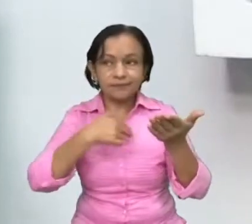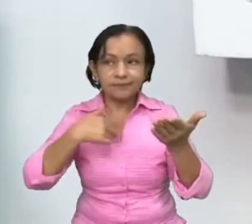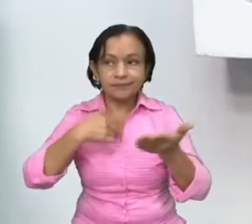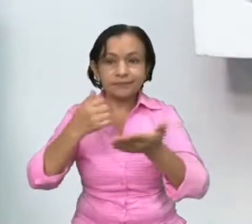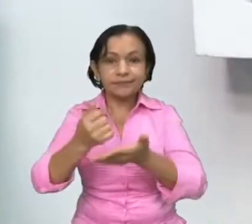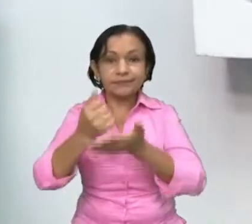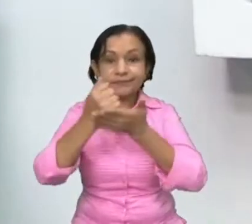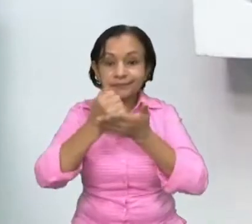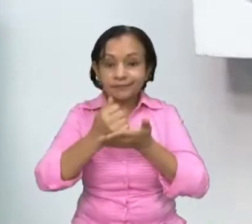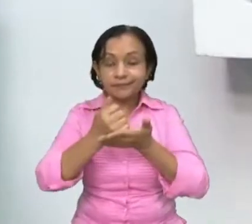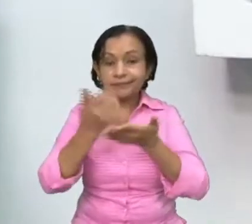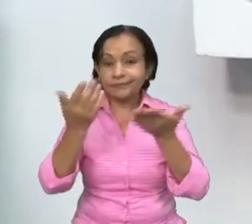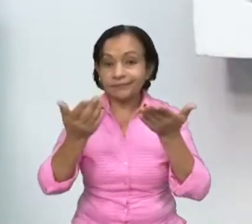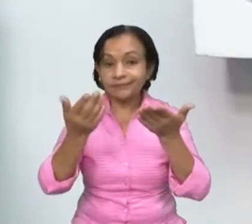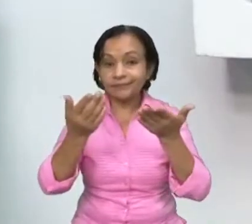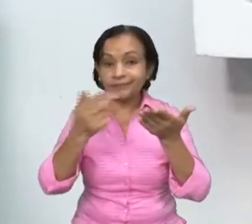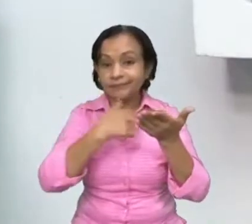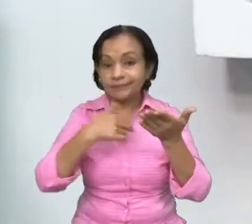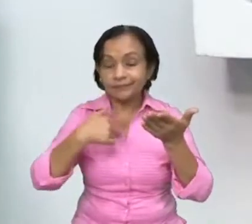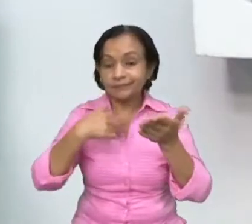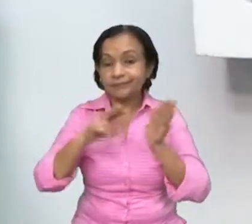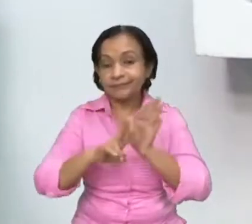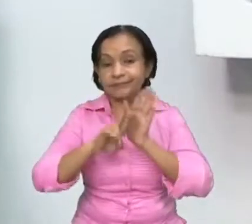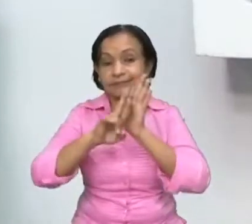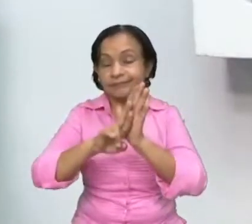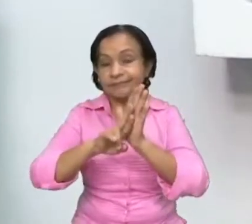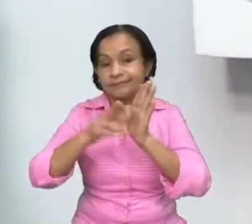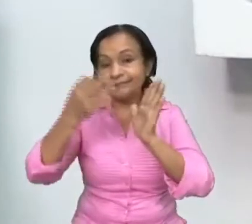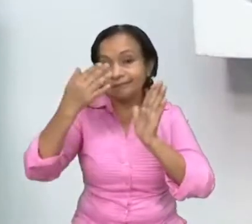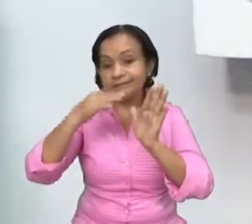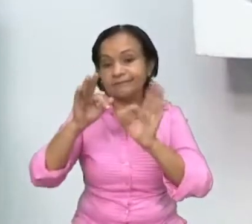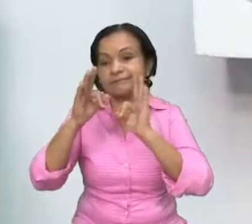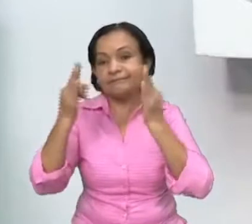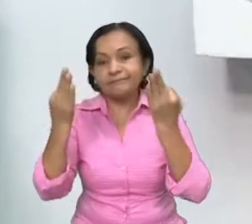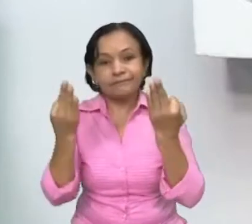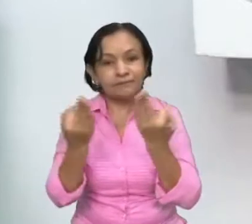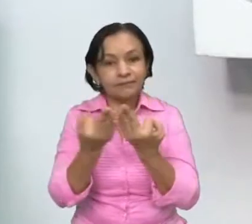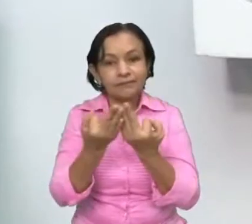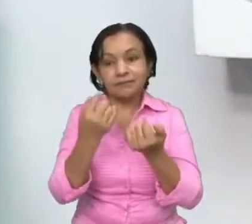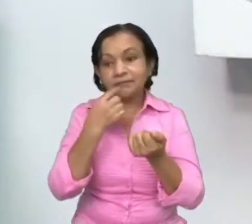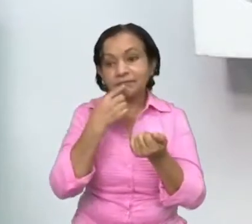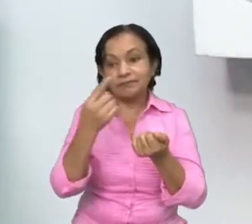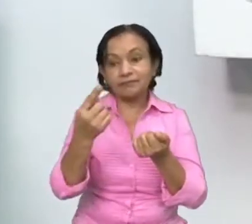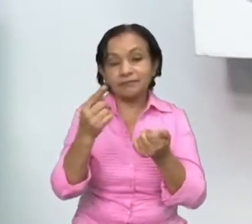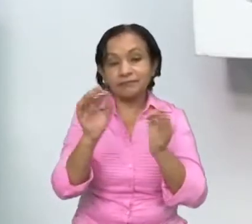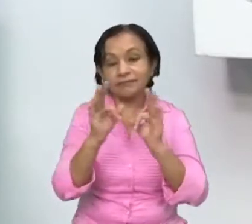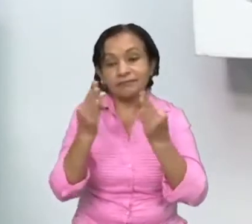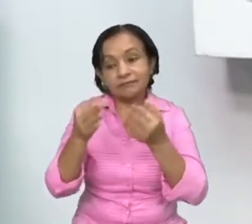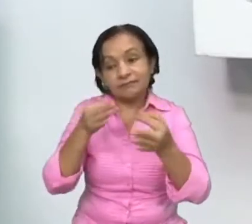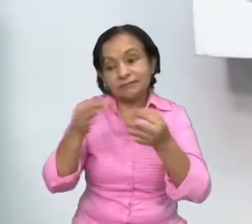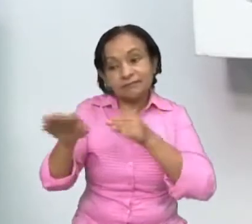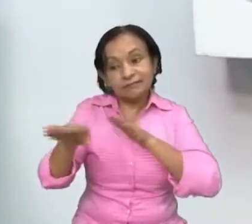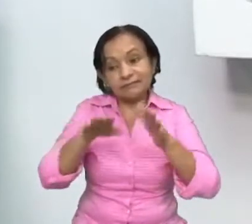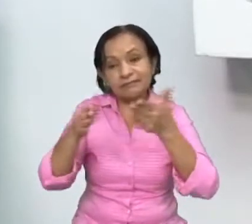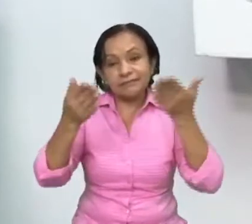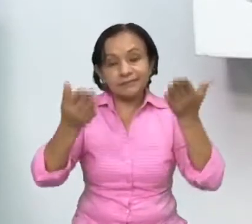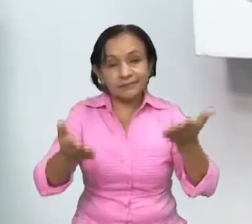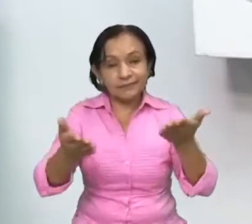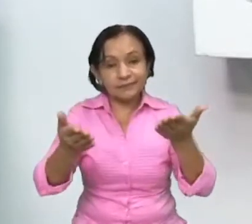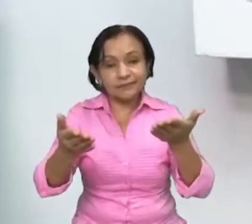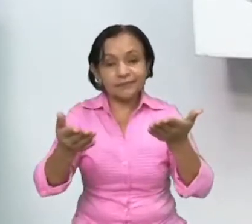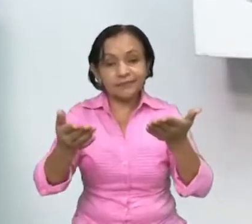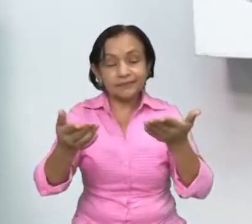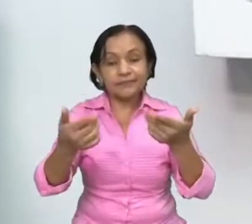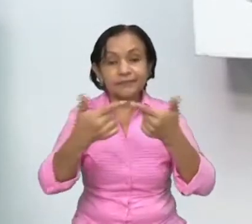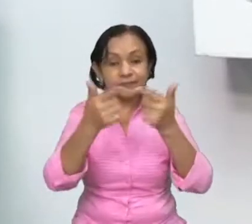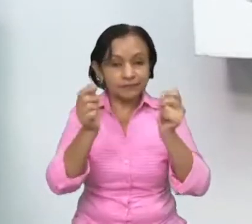nos encamina hacia un proceso o un resultado inadecuado para la familia, porque en realidad este es un duelo familiar. Sin embargo, en